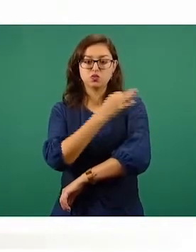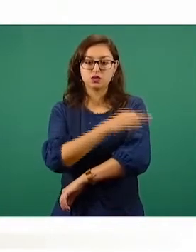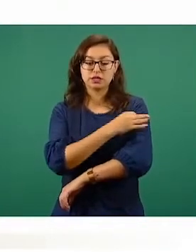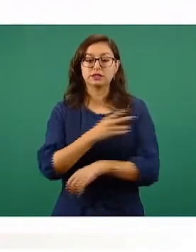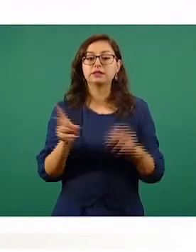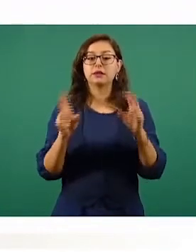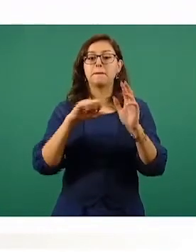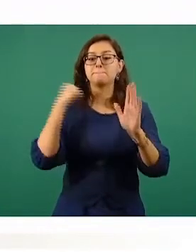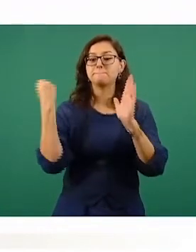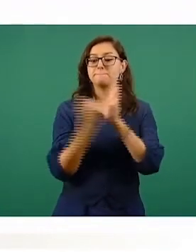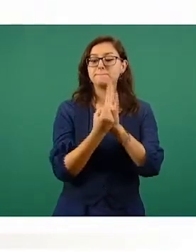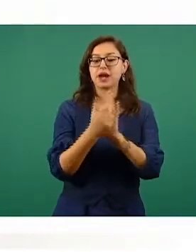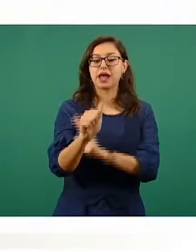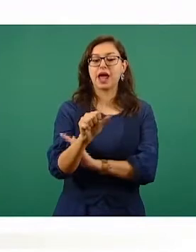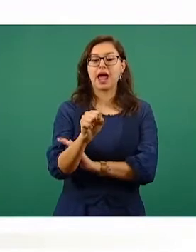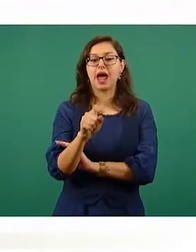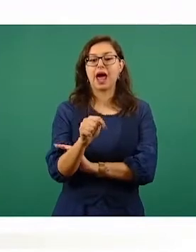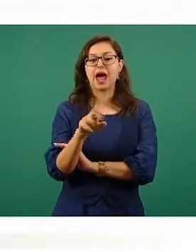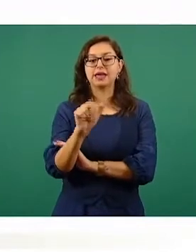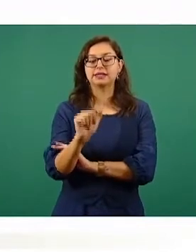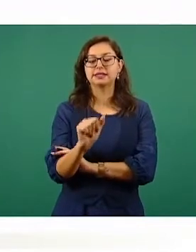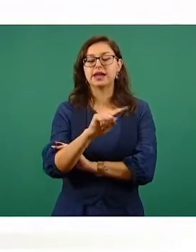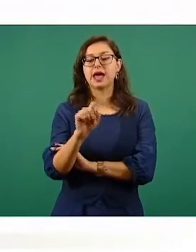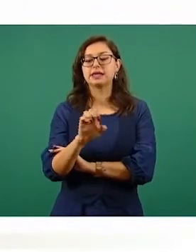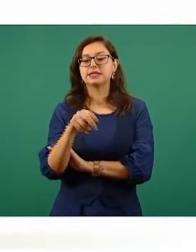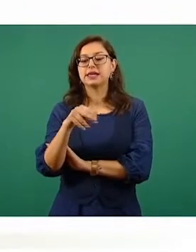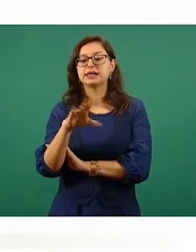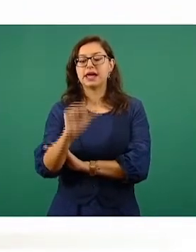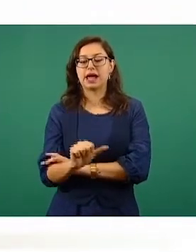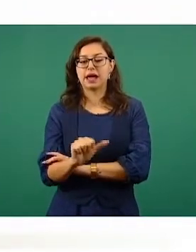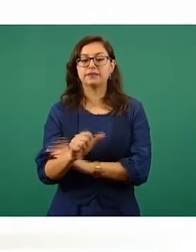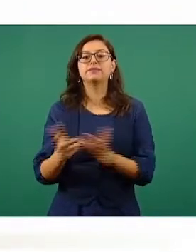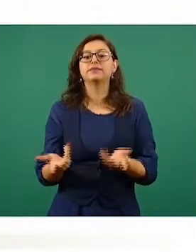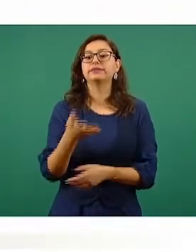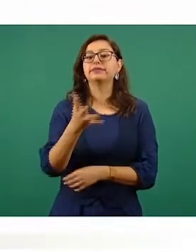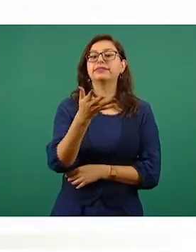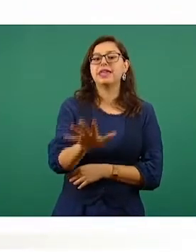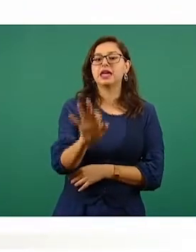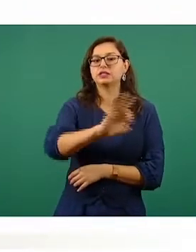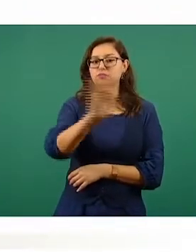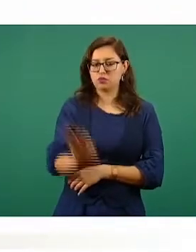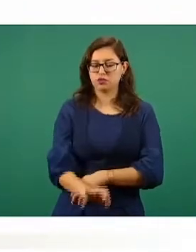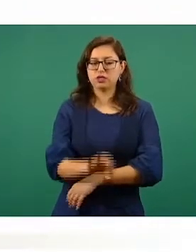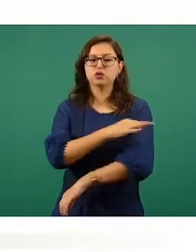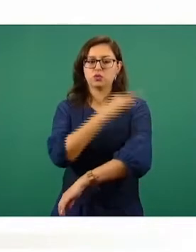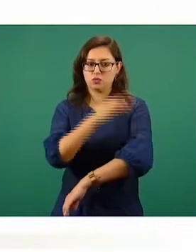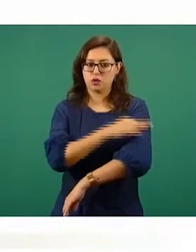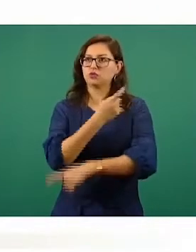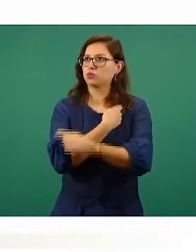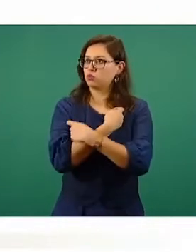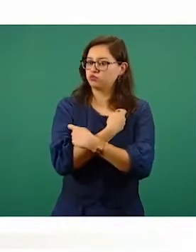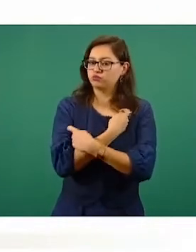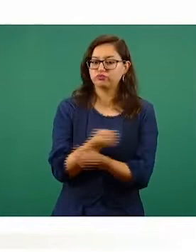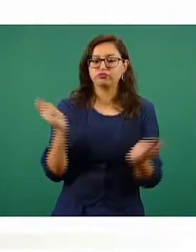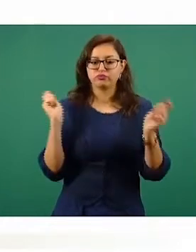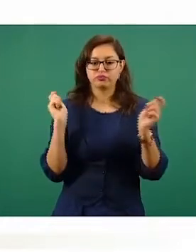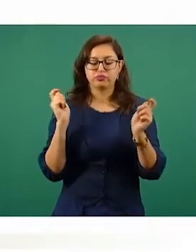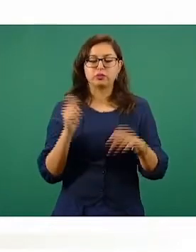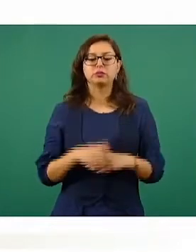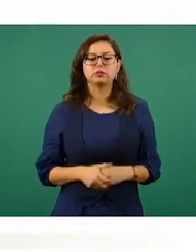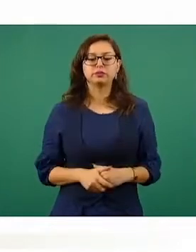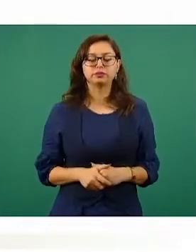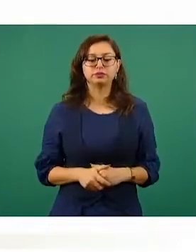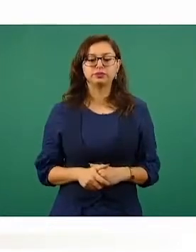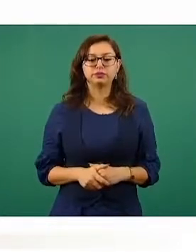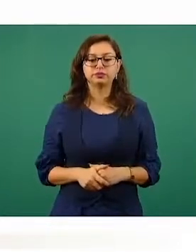AstraZeneca. Se puso el 10 por ciento de las que llegaron, un poco más del 10 por ciento, de hecho, de las que llegaron en este embarque. Y